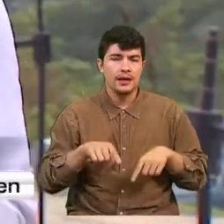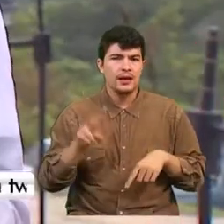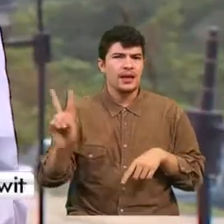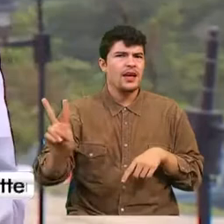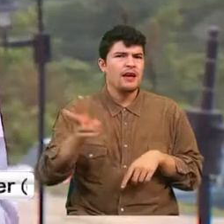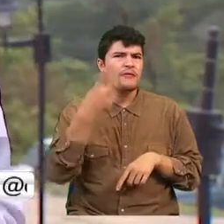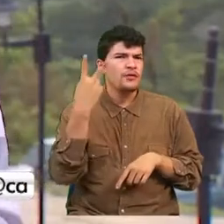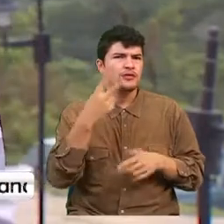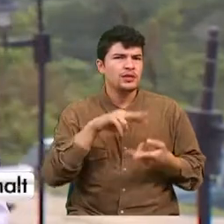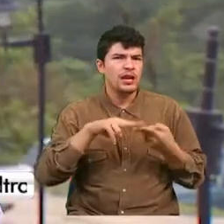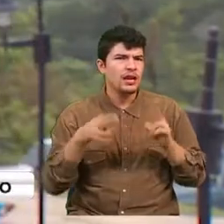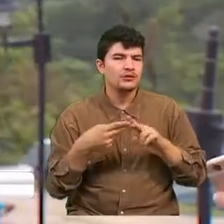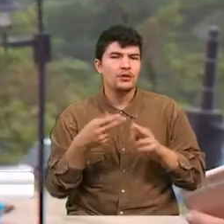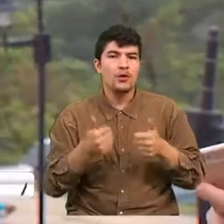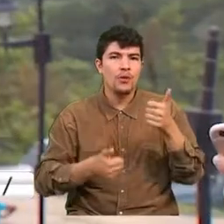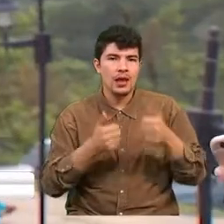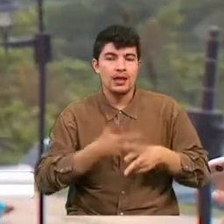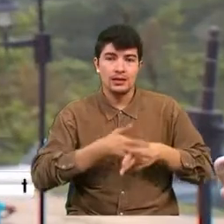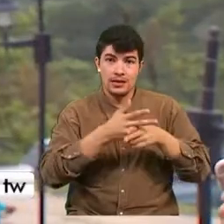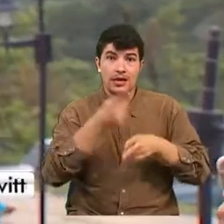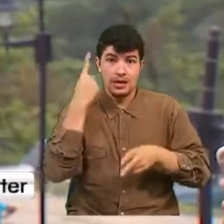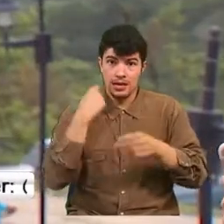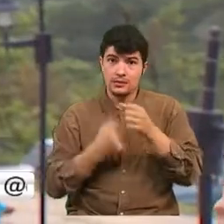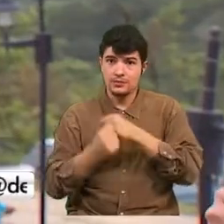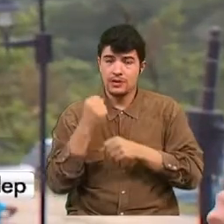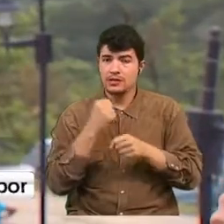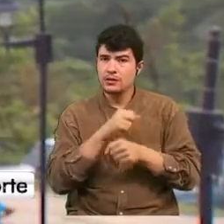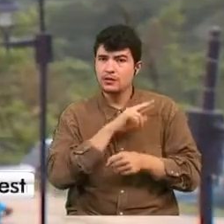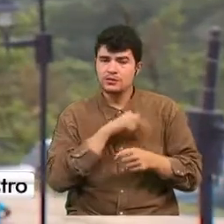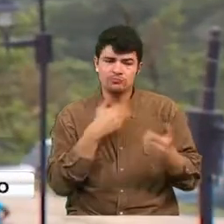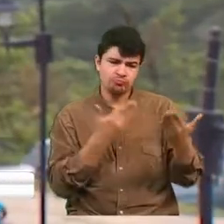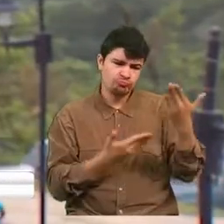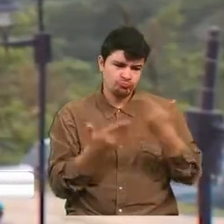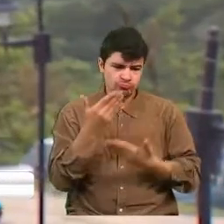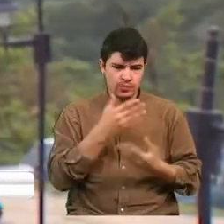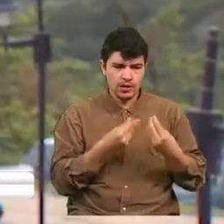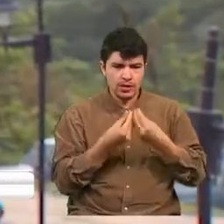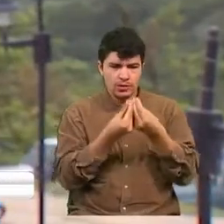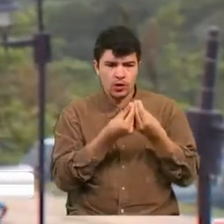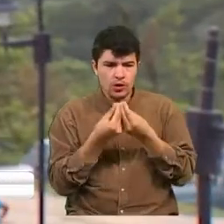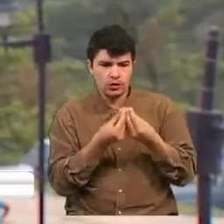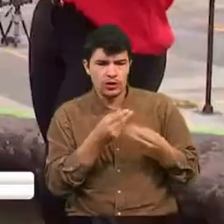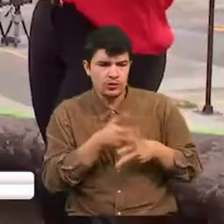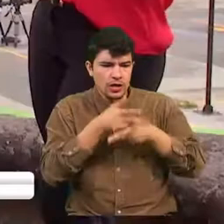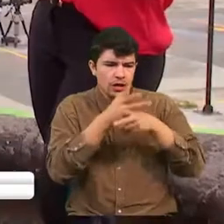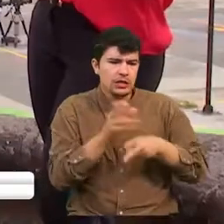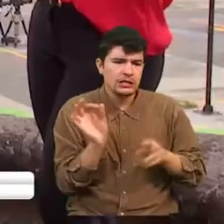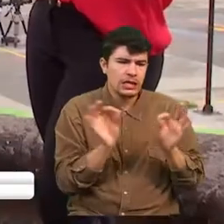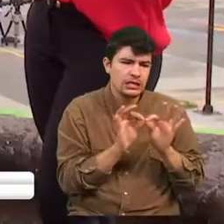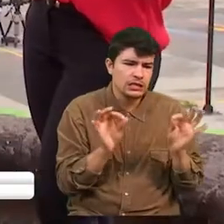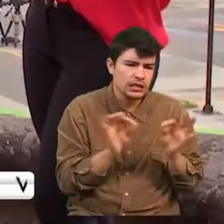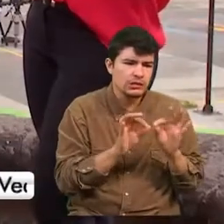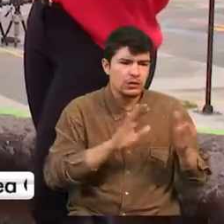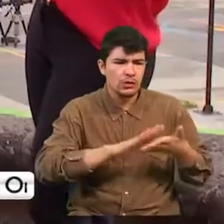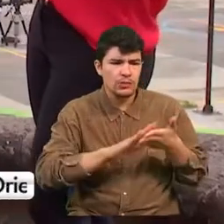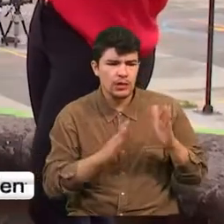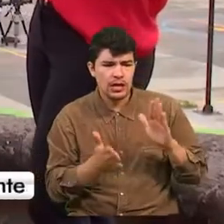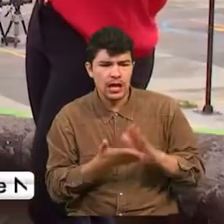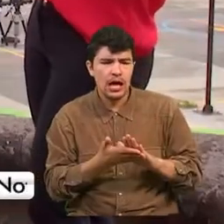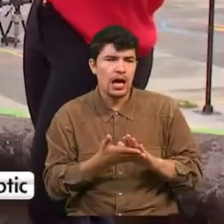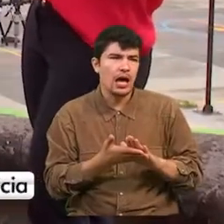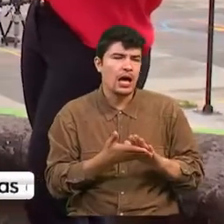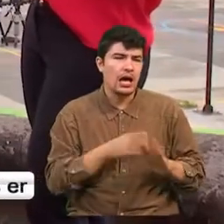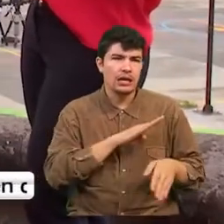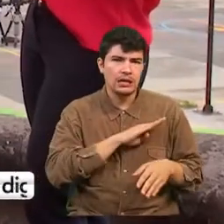lo que tiene que ver en materia de seguridad. Nosotros el año pasado hacíamos consejos de seguridad simplemente con los alcaldes, con las autoridades. Este año tuvimos